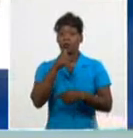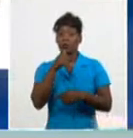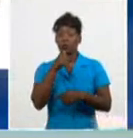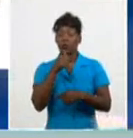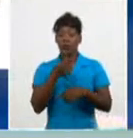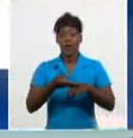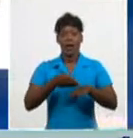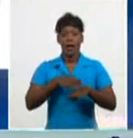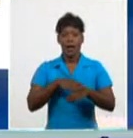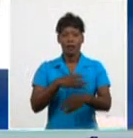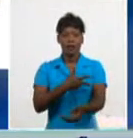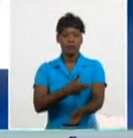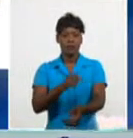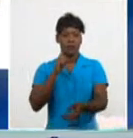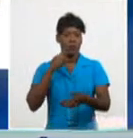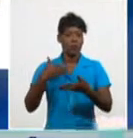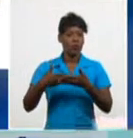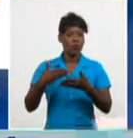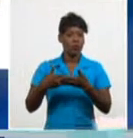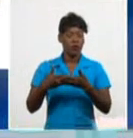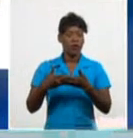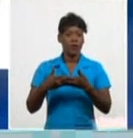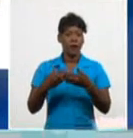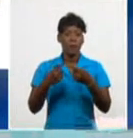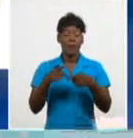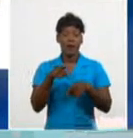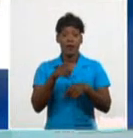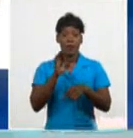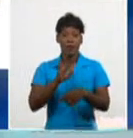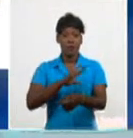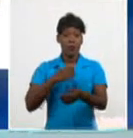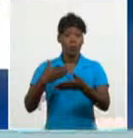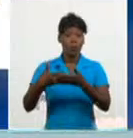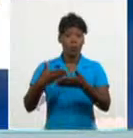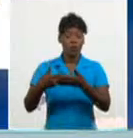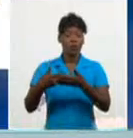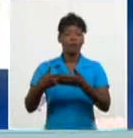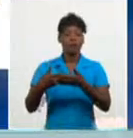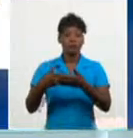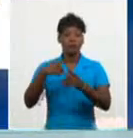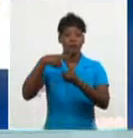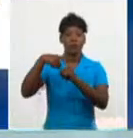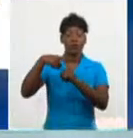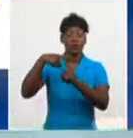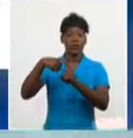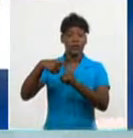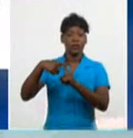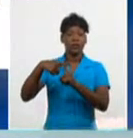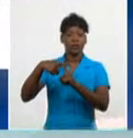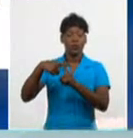muestra viene positiva, bueno, pues